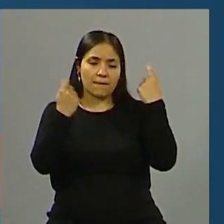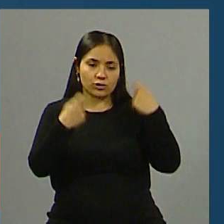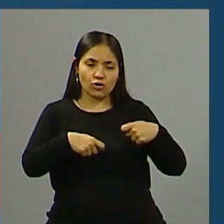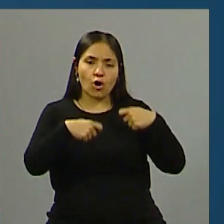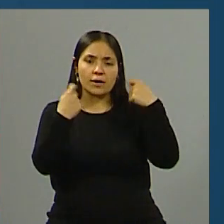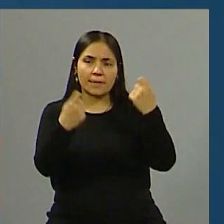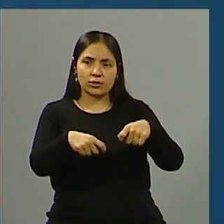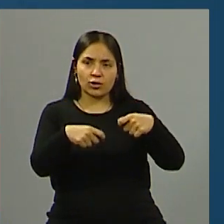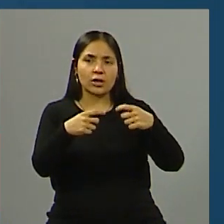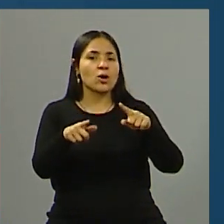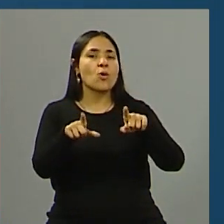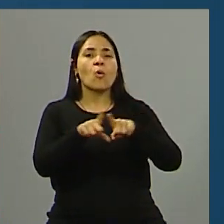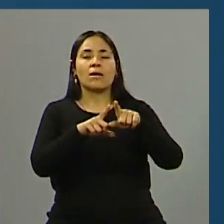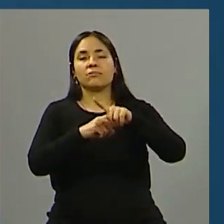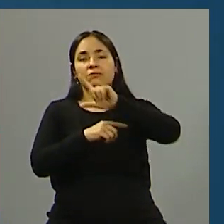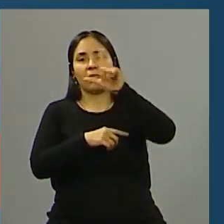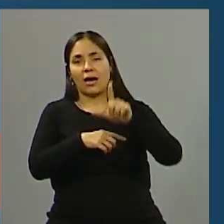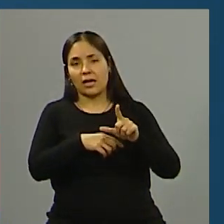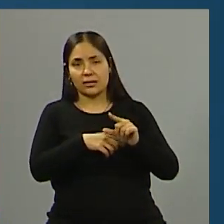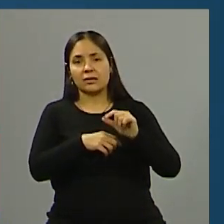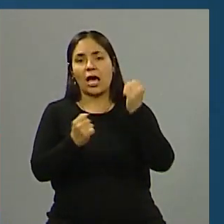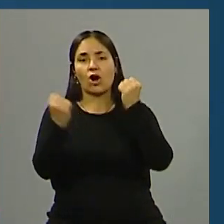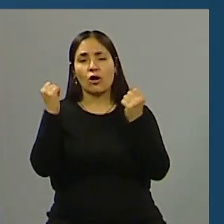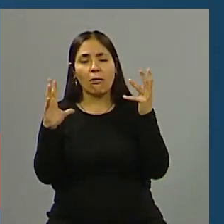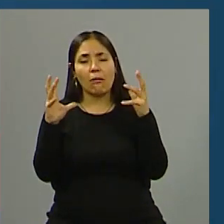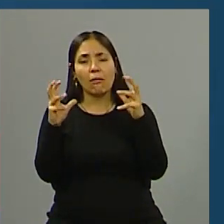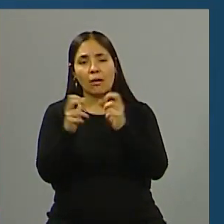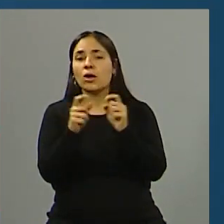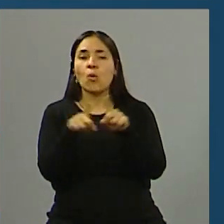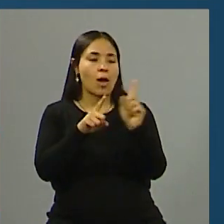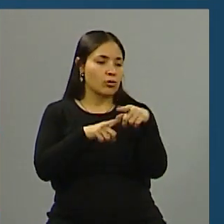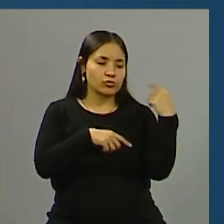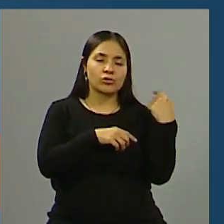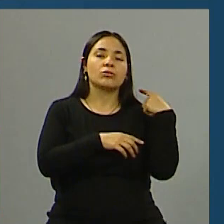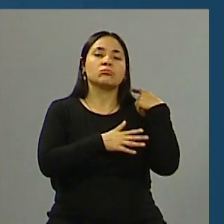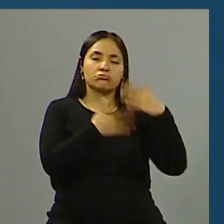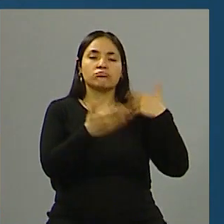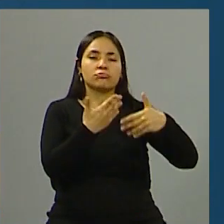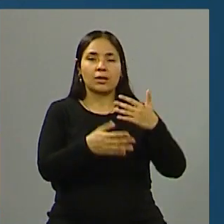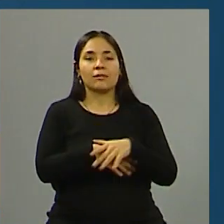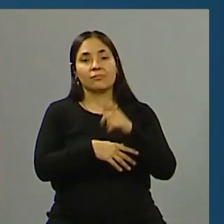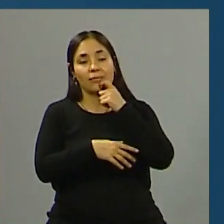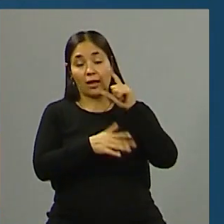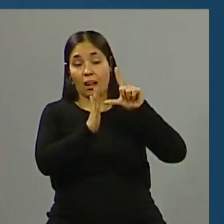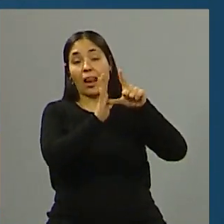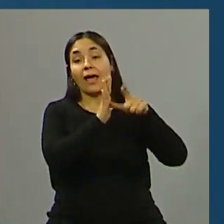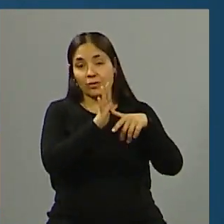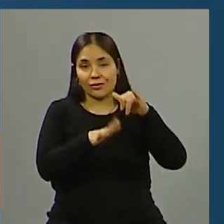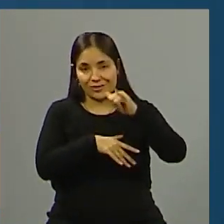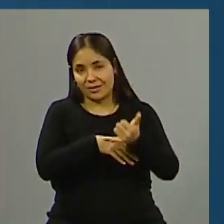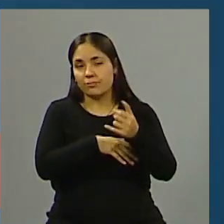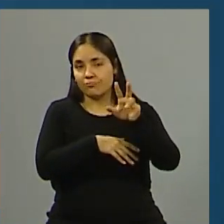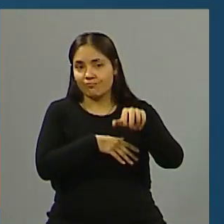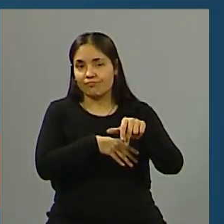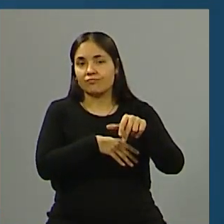las dificultades del país lo estamos llevando adelante, por ahí un poco más lento de lo planificado, pero lo venimos llevando adelante.